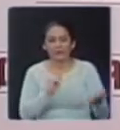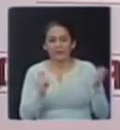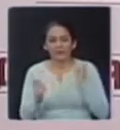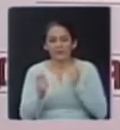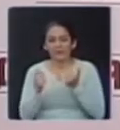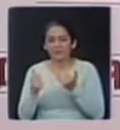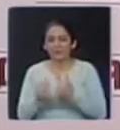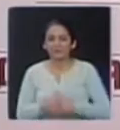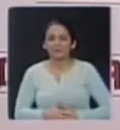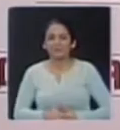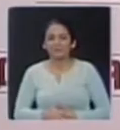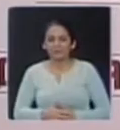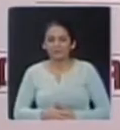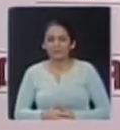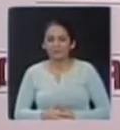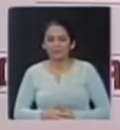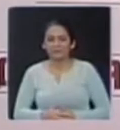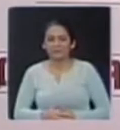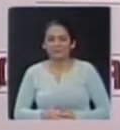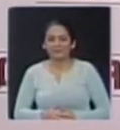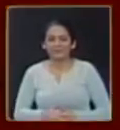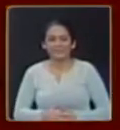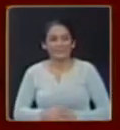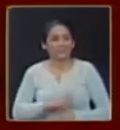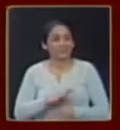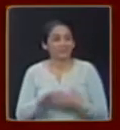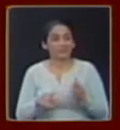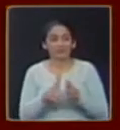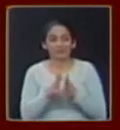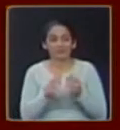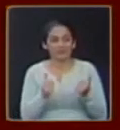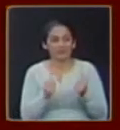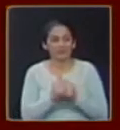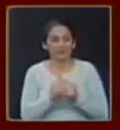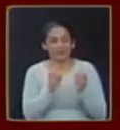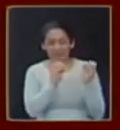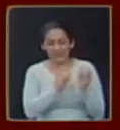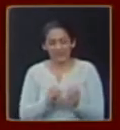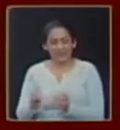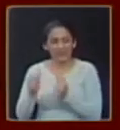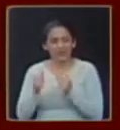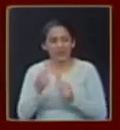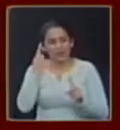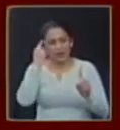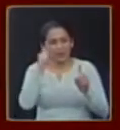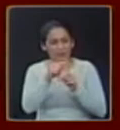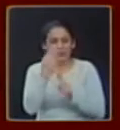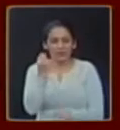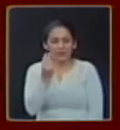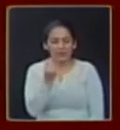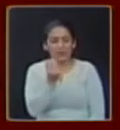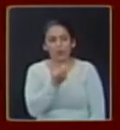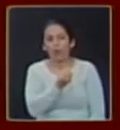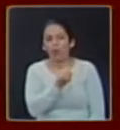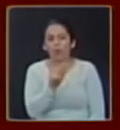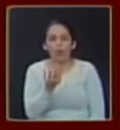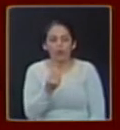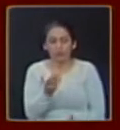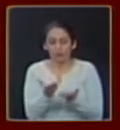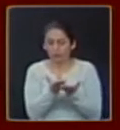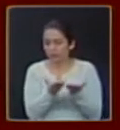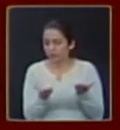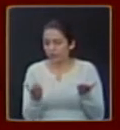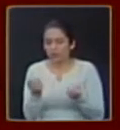seguirlo pues calentando, preparando. Toda una organización, definitivamente. Sí, sí, ¿cuál es la meta de recaudación? ¿Cuántos platos ustedes aspiran